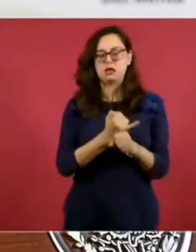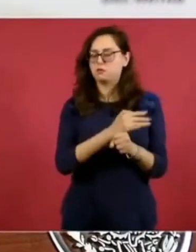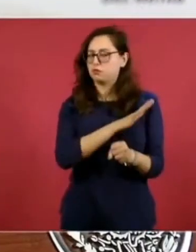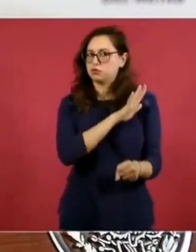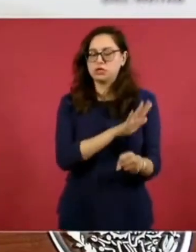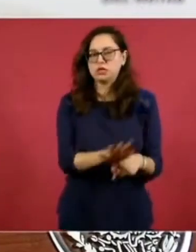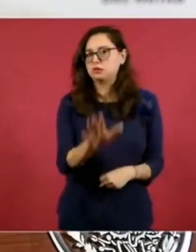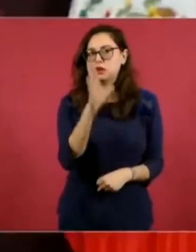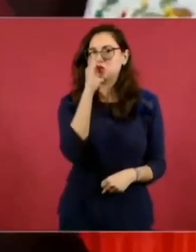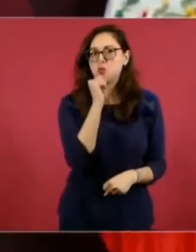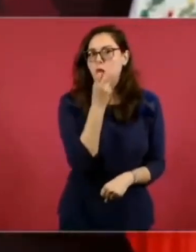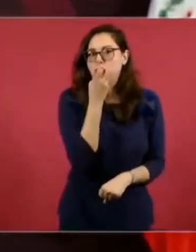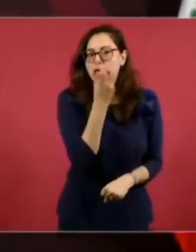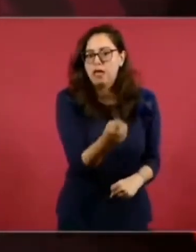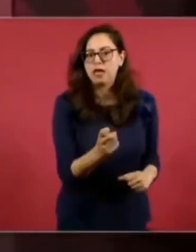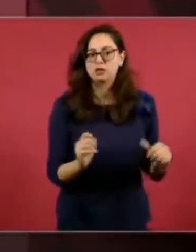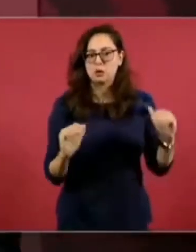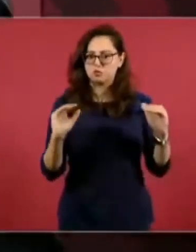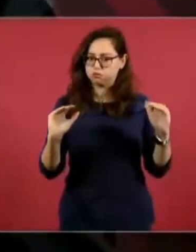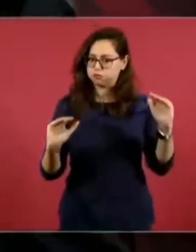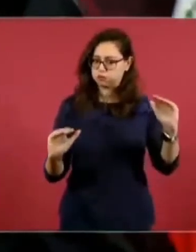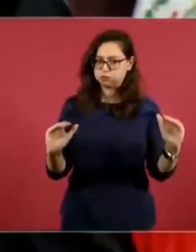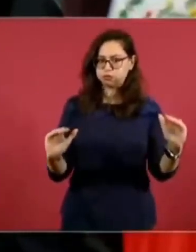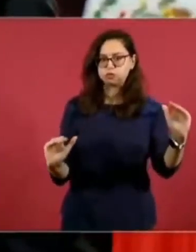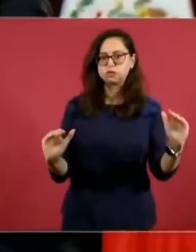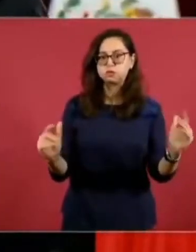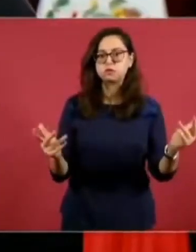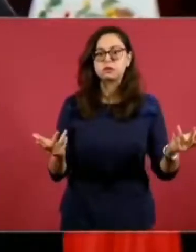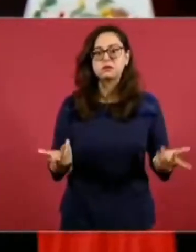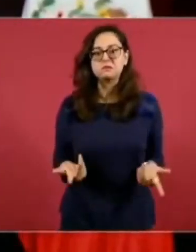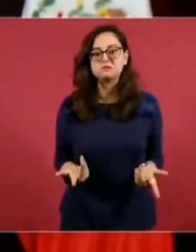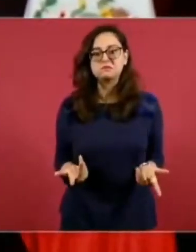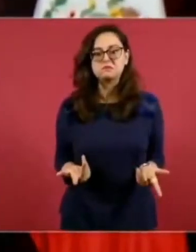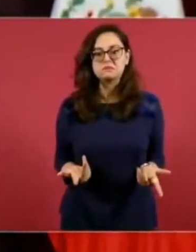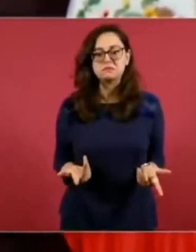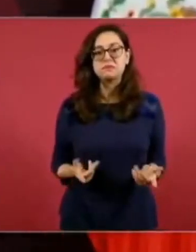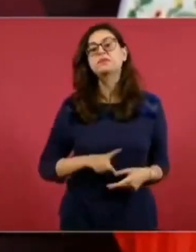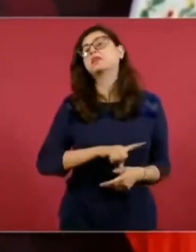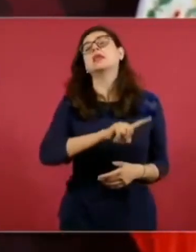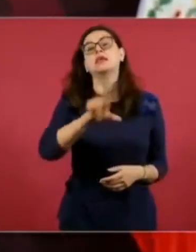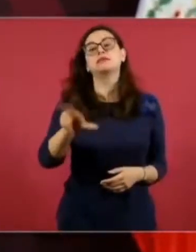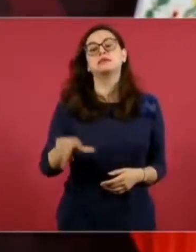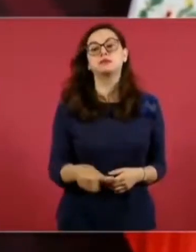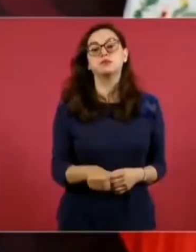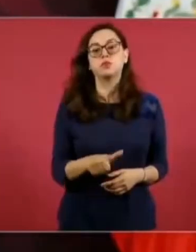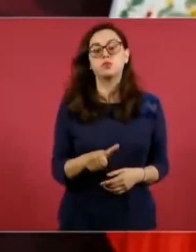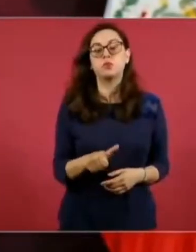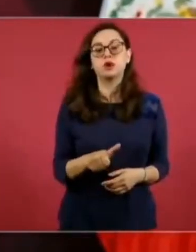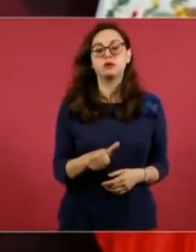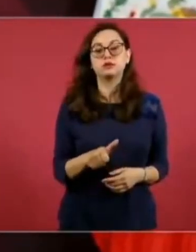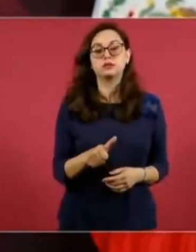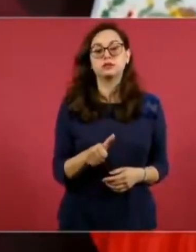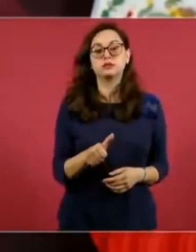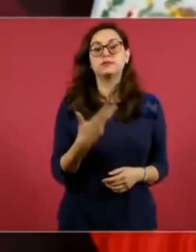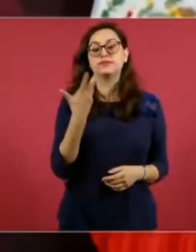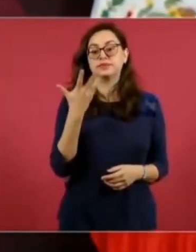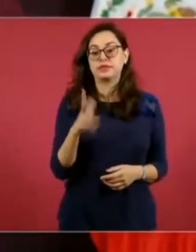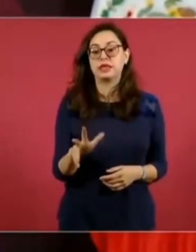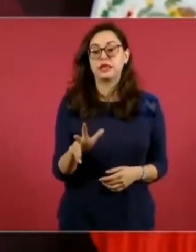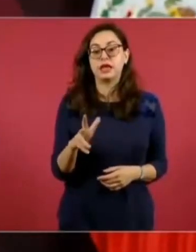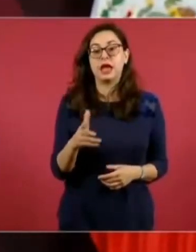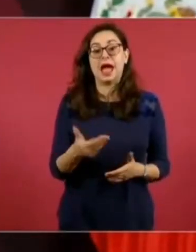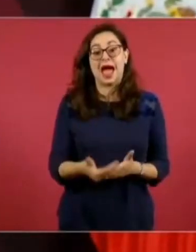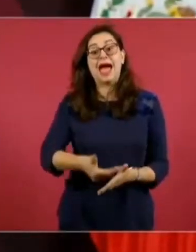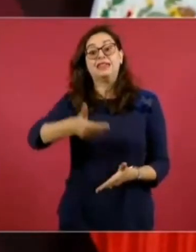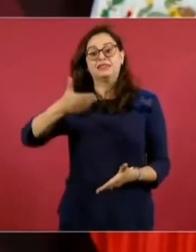Unos 10 años antes de que Morelos dictara los sentimientos de la nación,